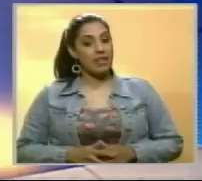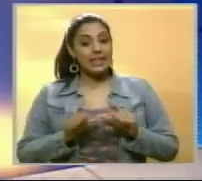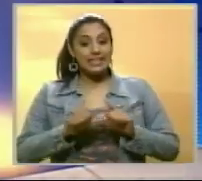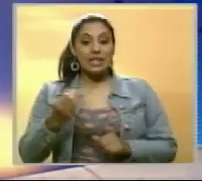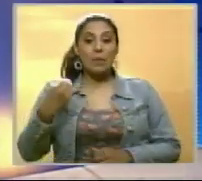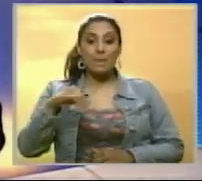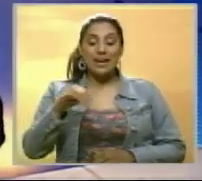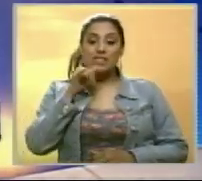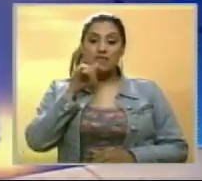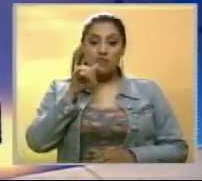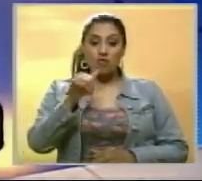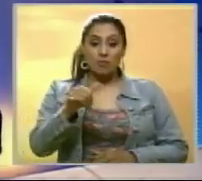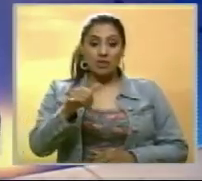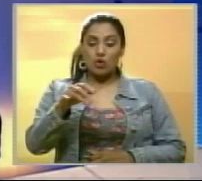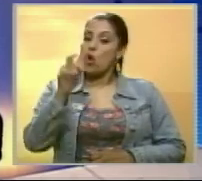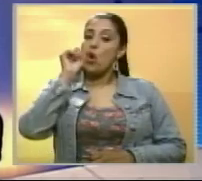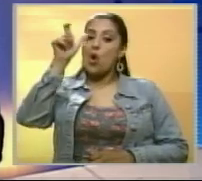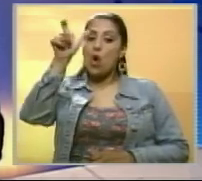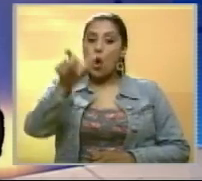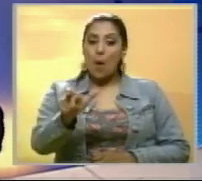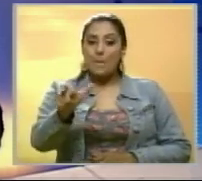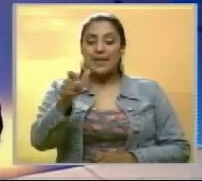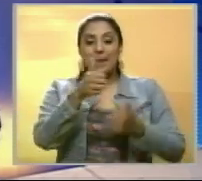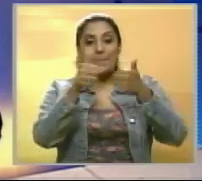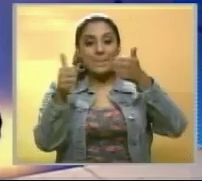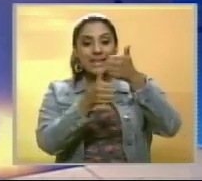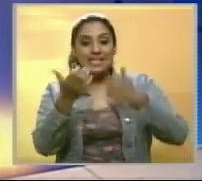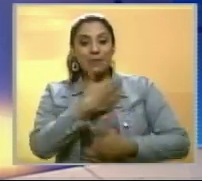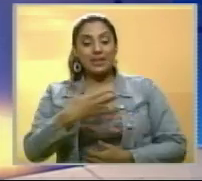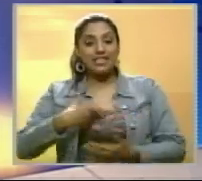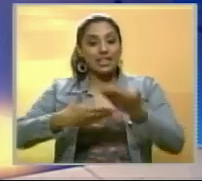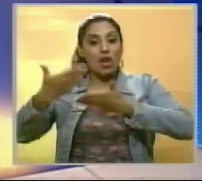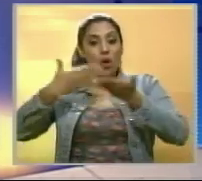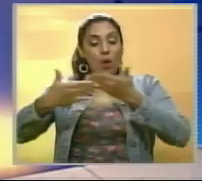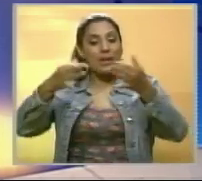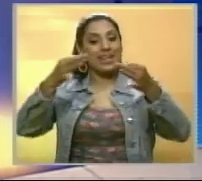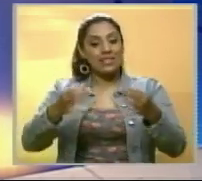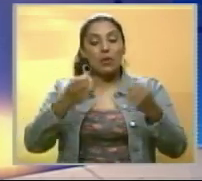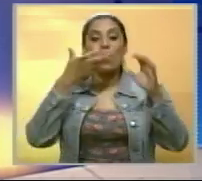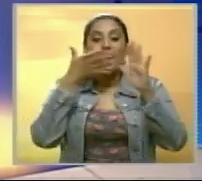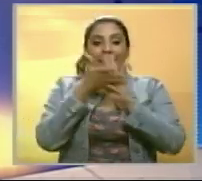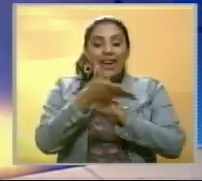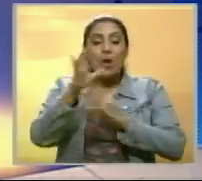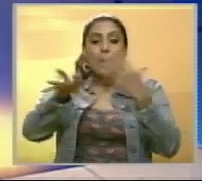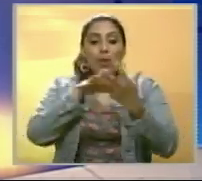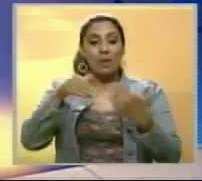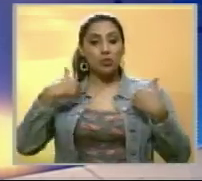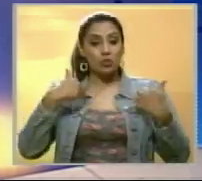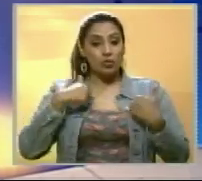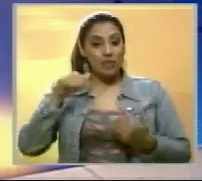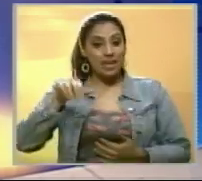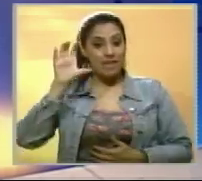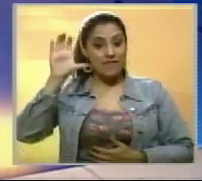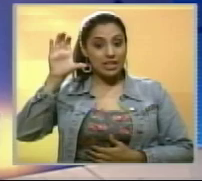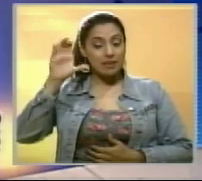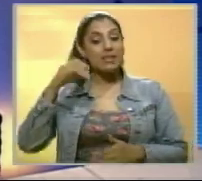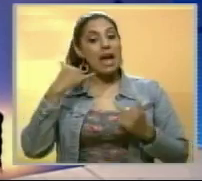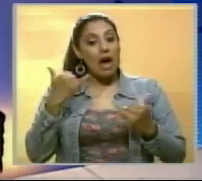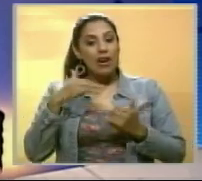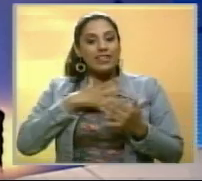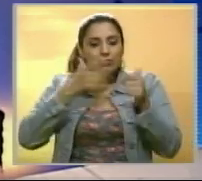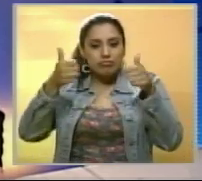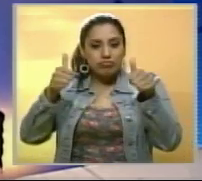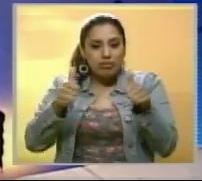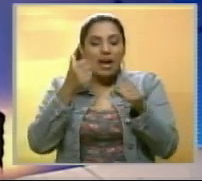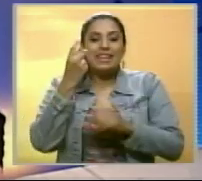Amigos, continuamos con las informaciones. Miguel Pérez Abad, vicepresidente del área económica, garantizó que la crisis alimentaria que atraviesa Venezuela